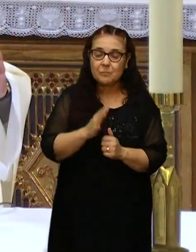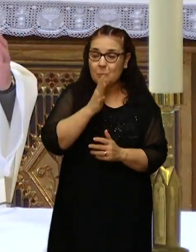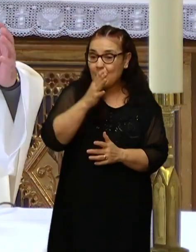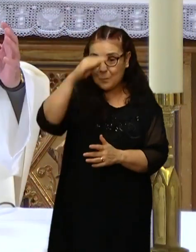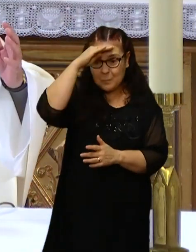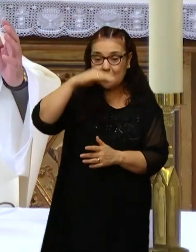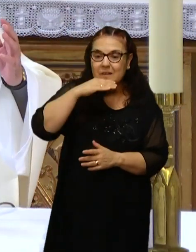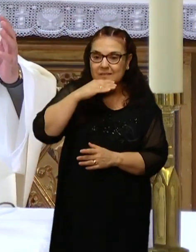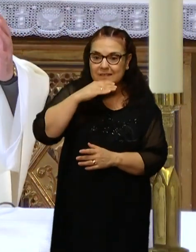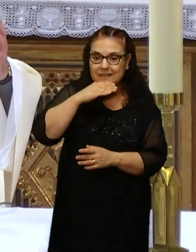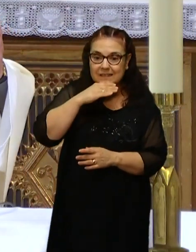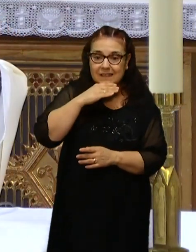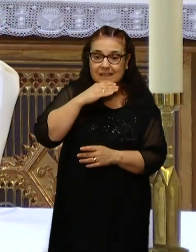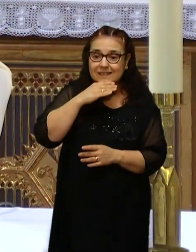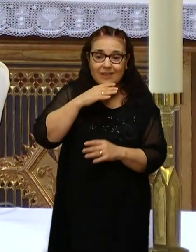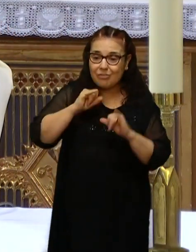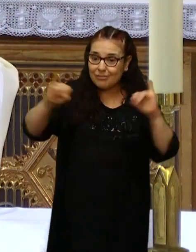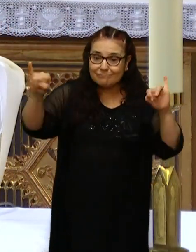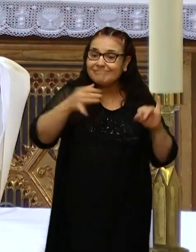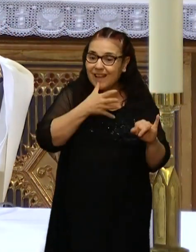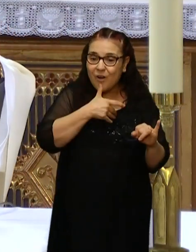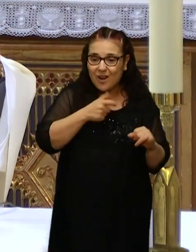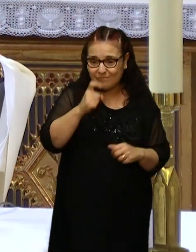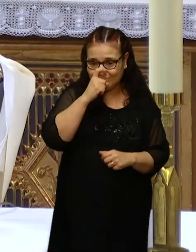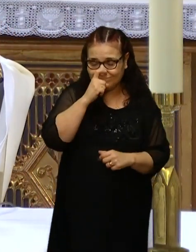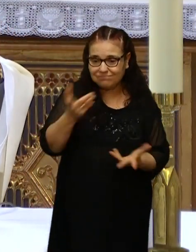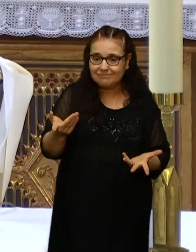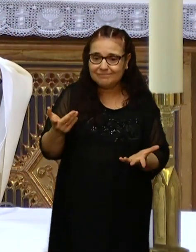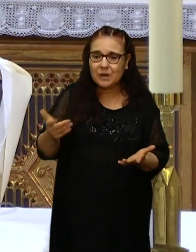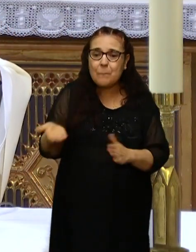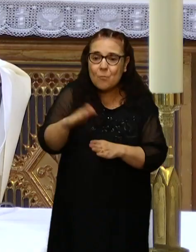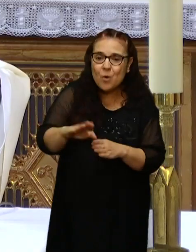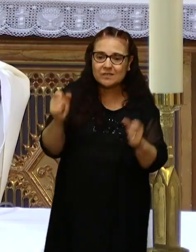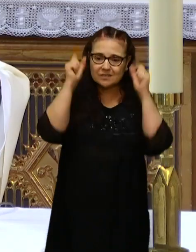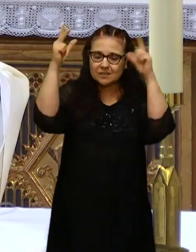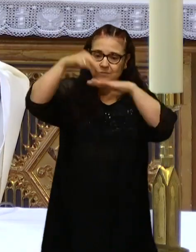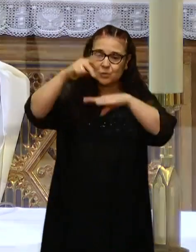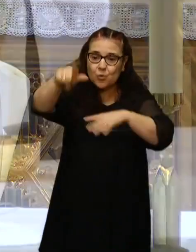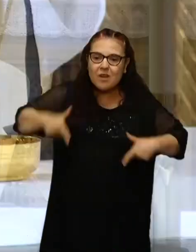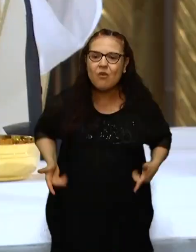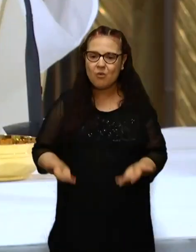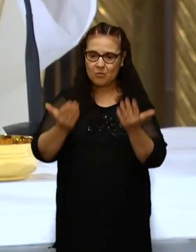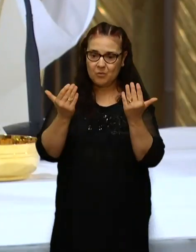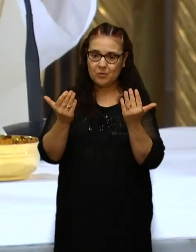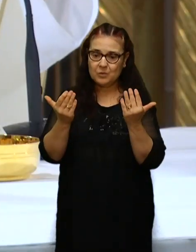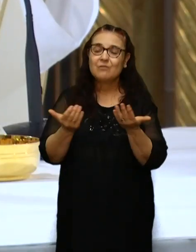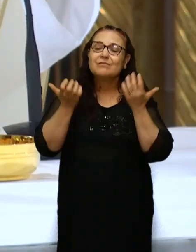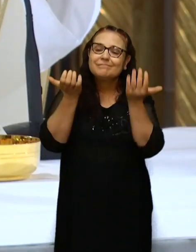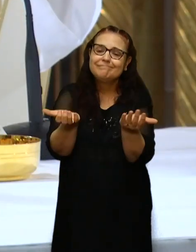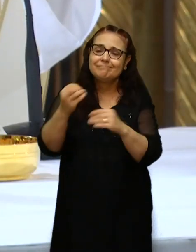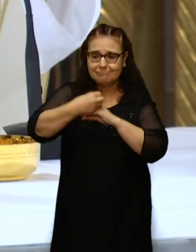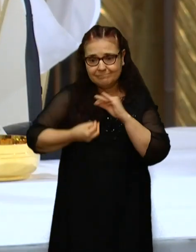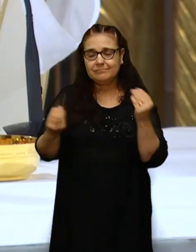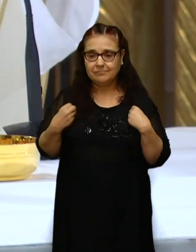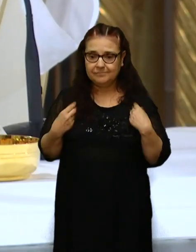Así pues, Padre, al celebrar ahora el memorial de la muerte y resurrección de tu Hijo, te ofrecemos